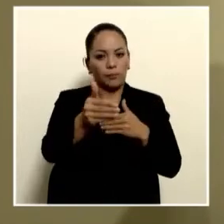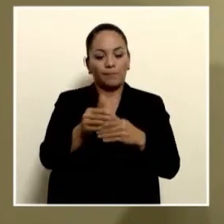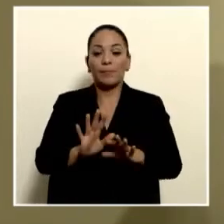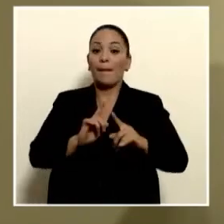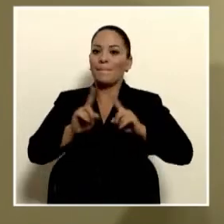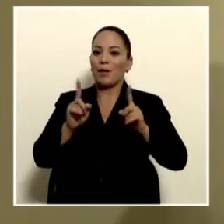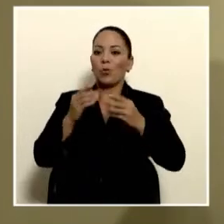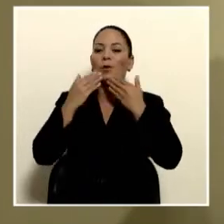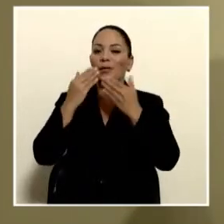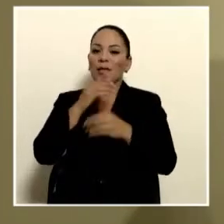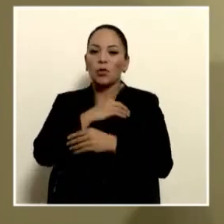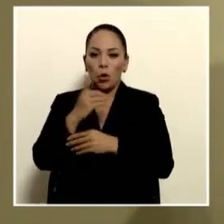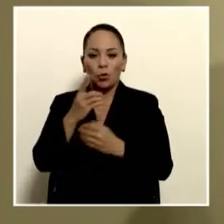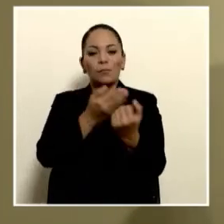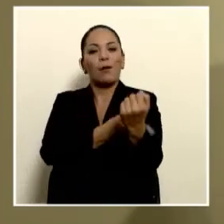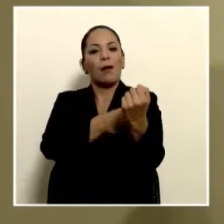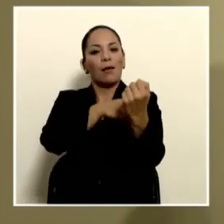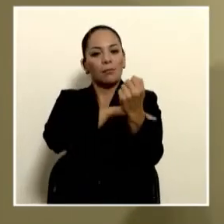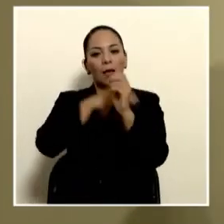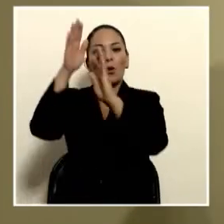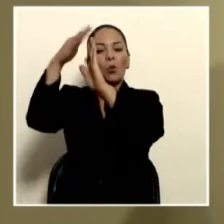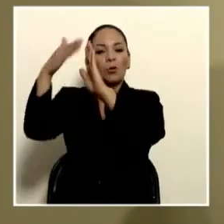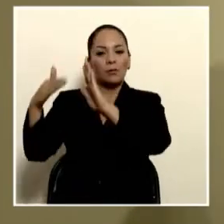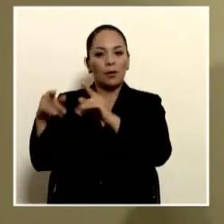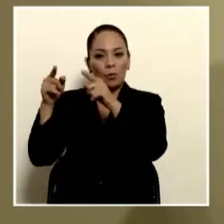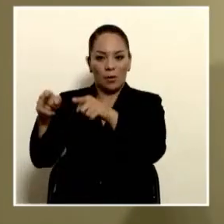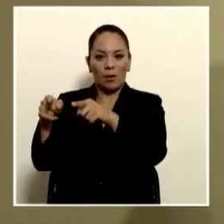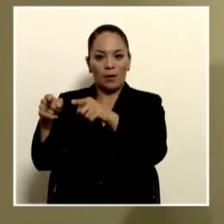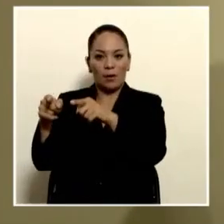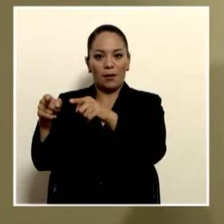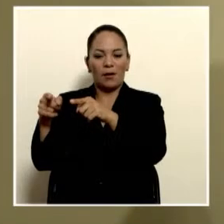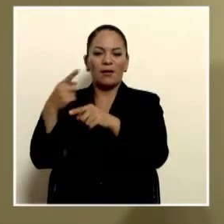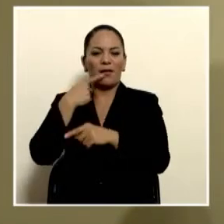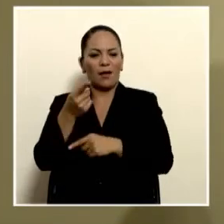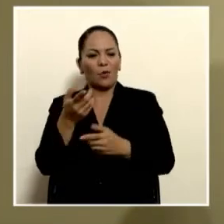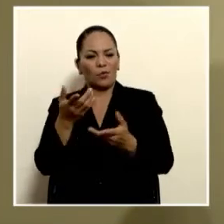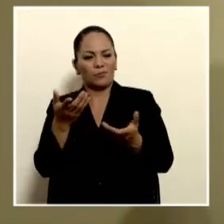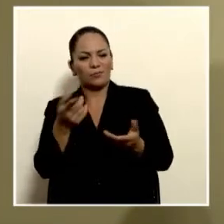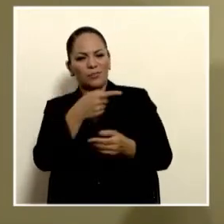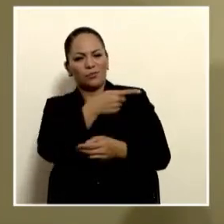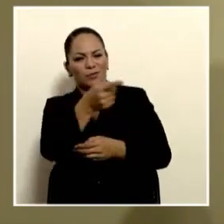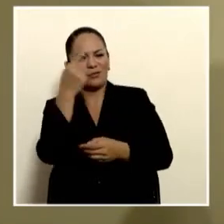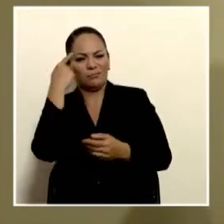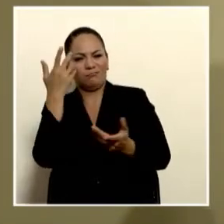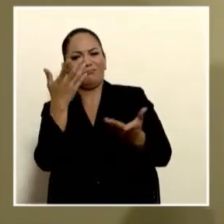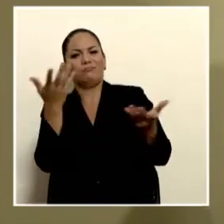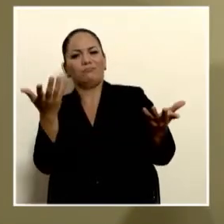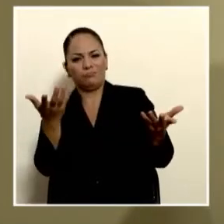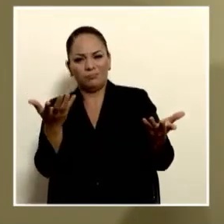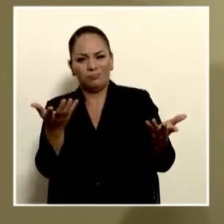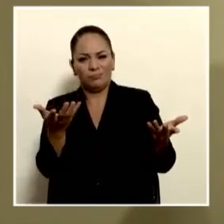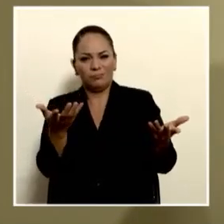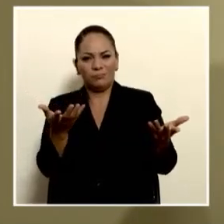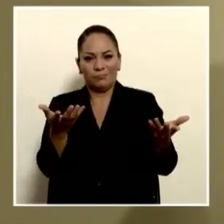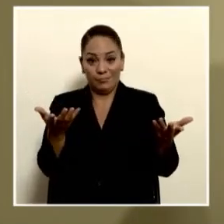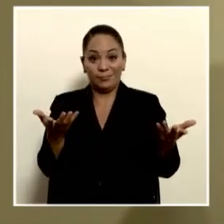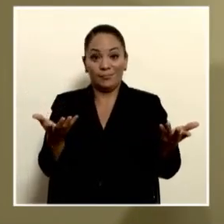la valentía de la Contraloría General de la República les dijeron, pero ustedes qué están pensando,